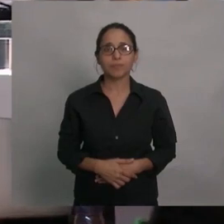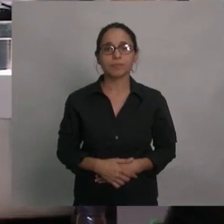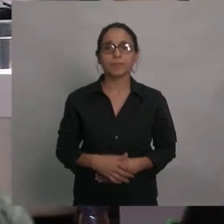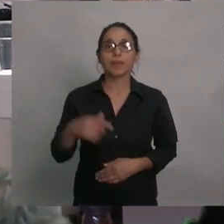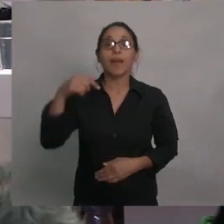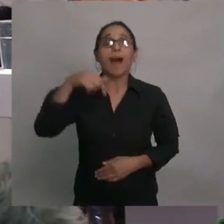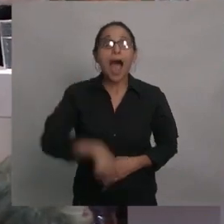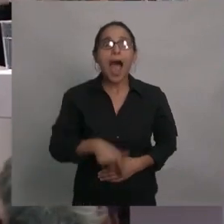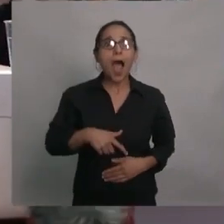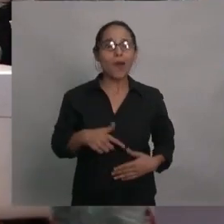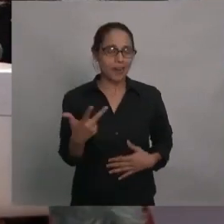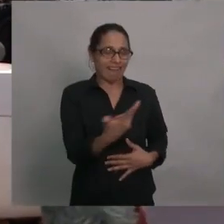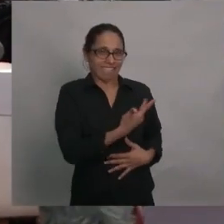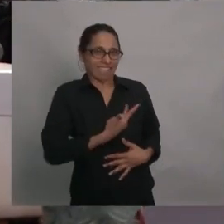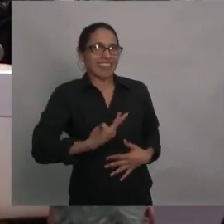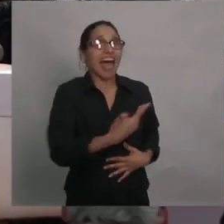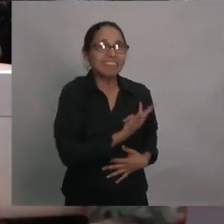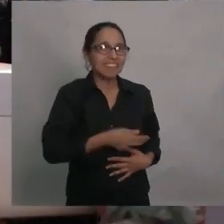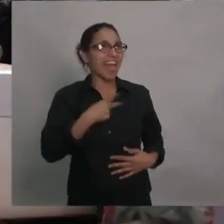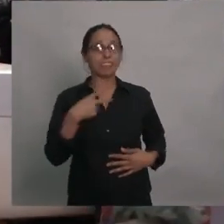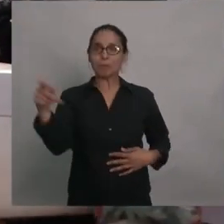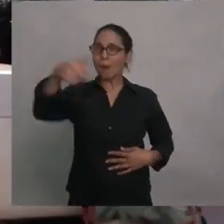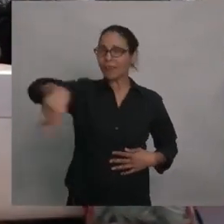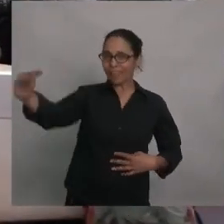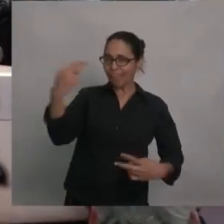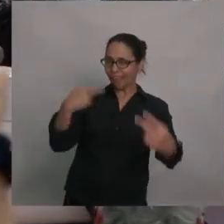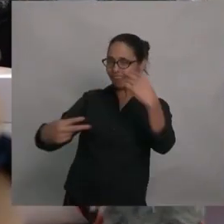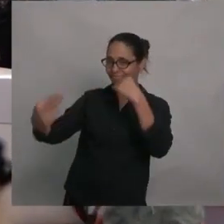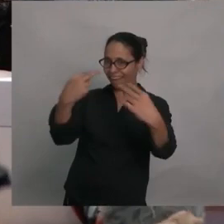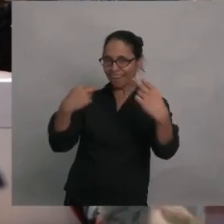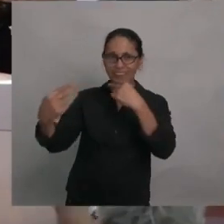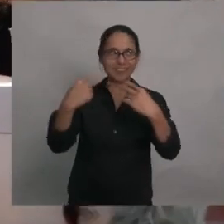Ahora que estamos juntas, ahora que sí nos ven.